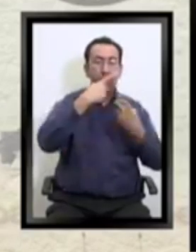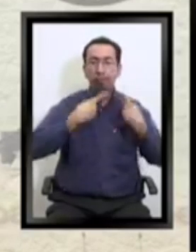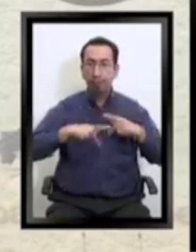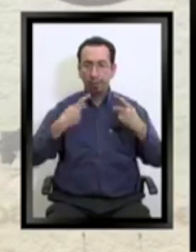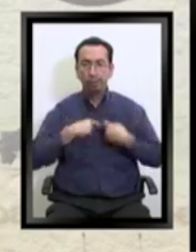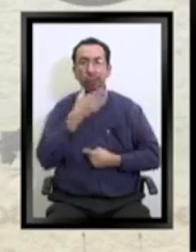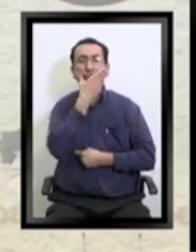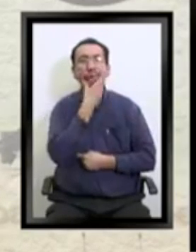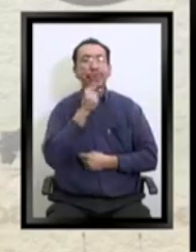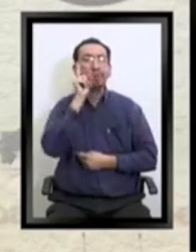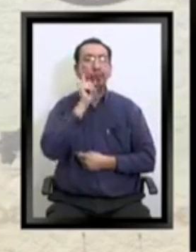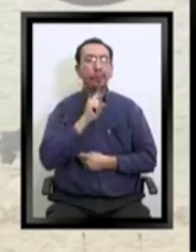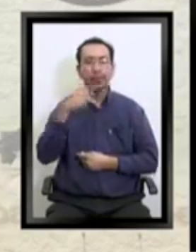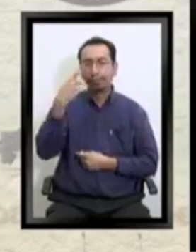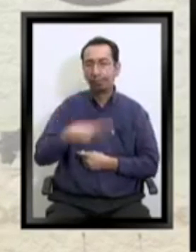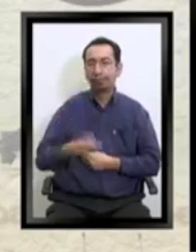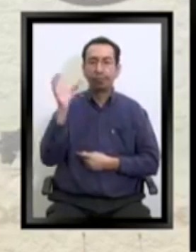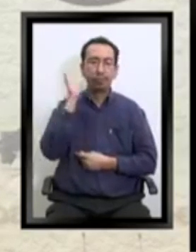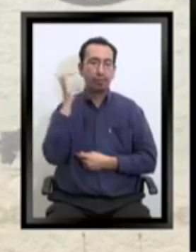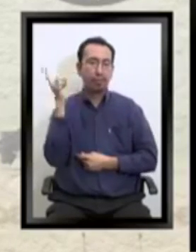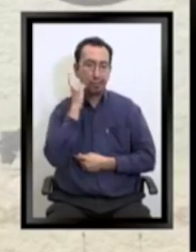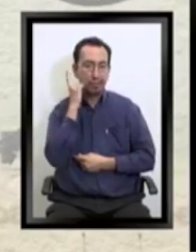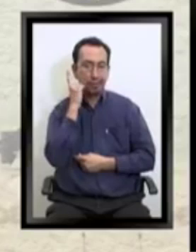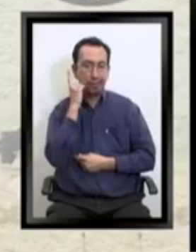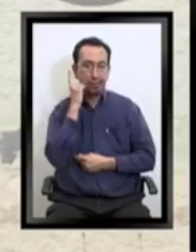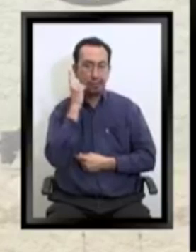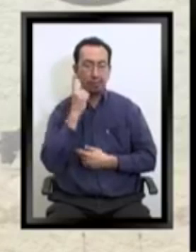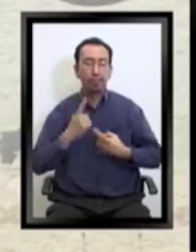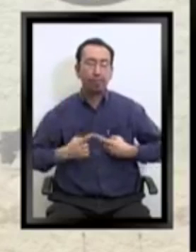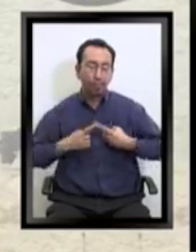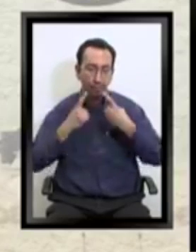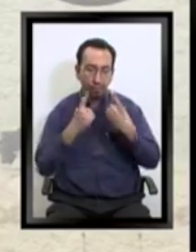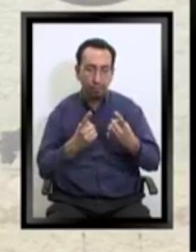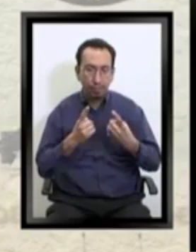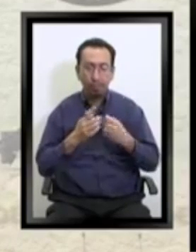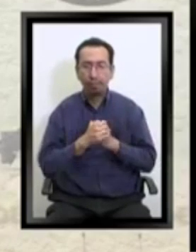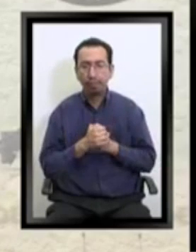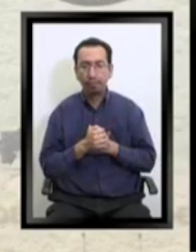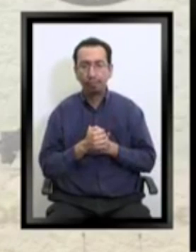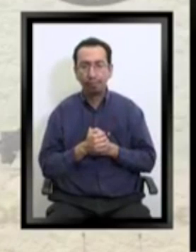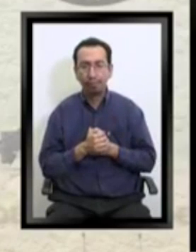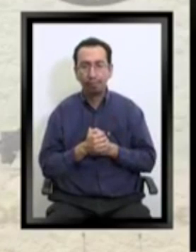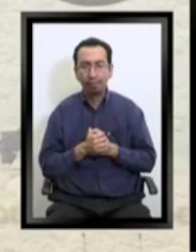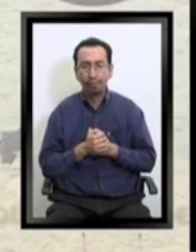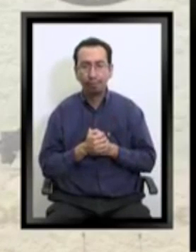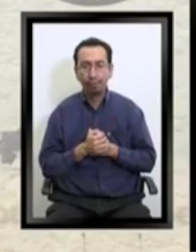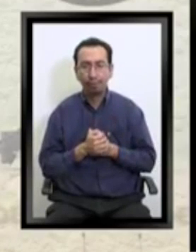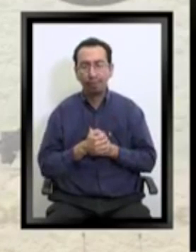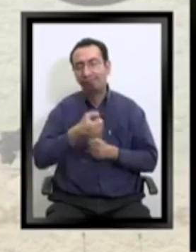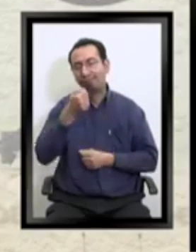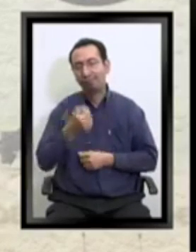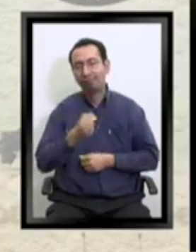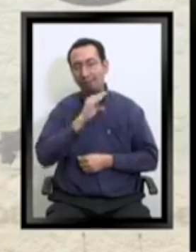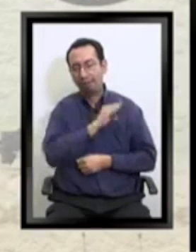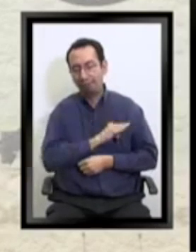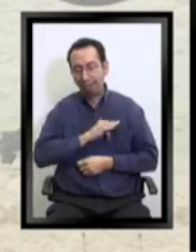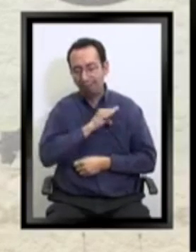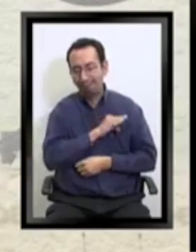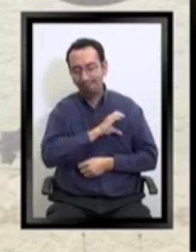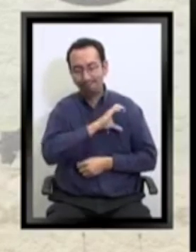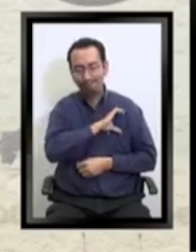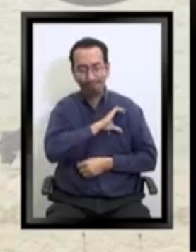compañeros diputados del Congreso del Estado, quiero expresar nuestras cálidas felicitaciones